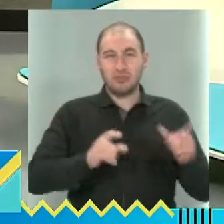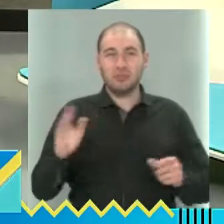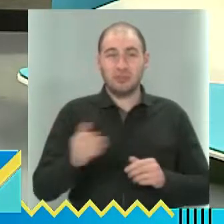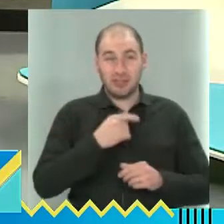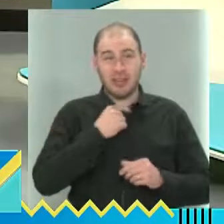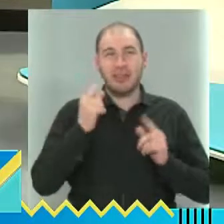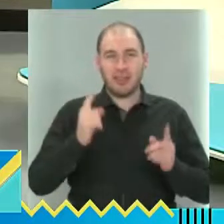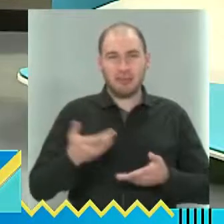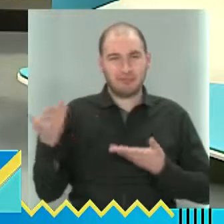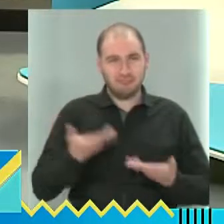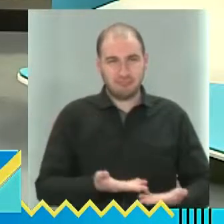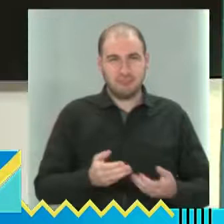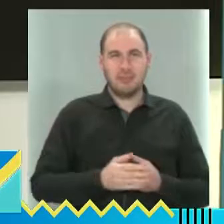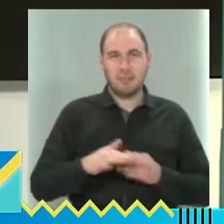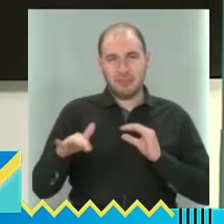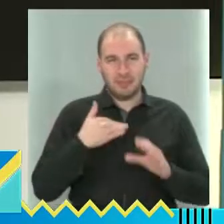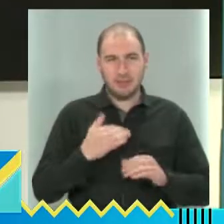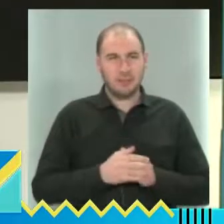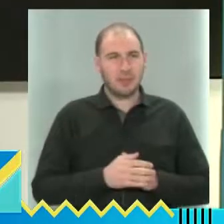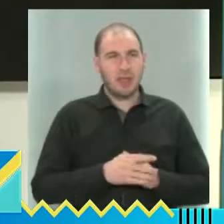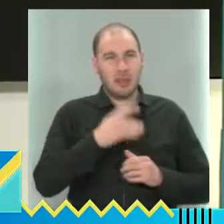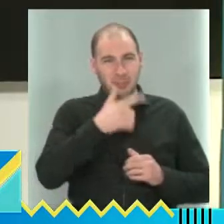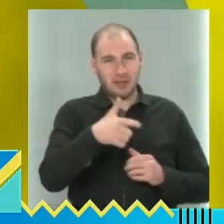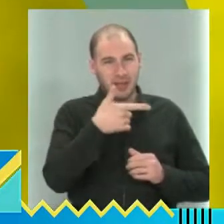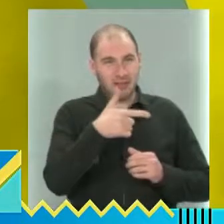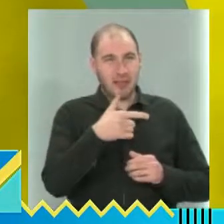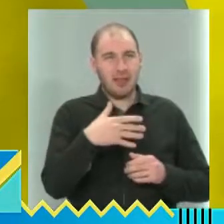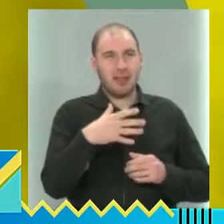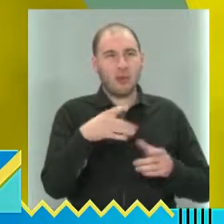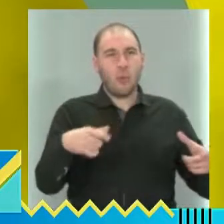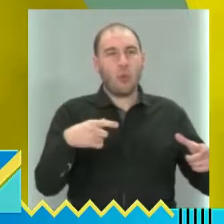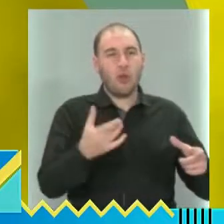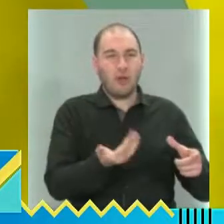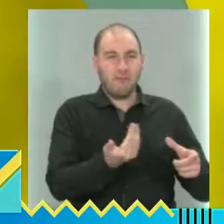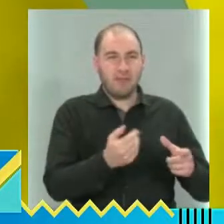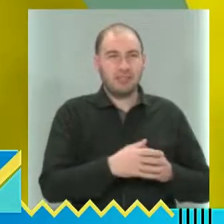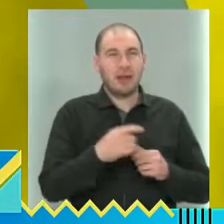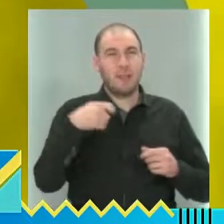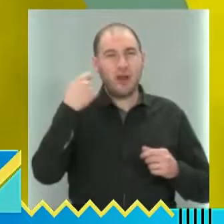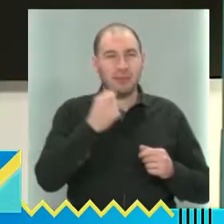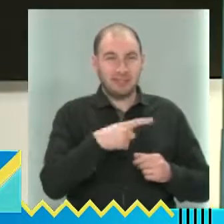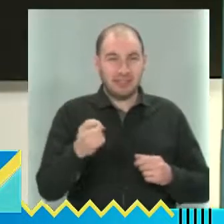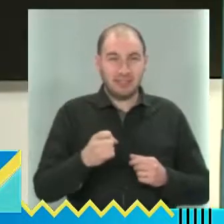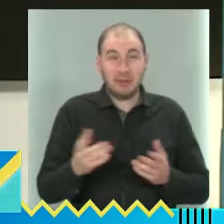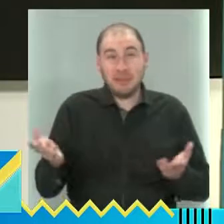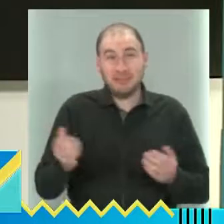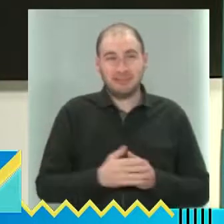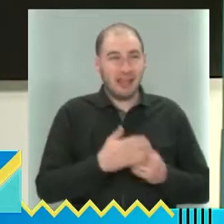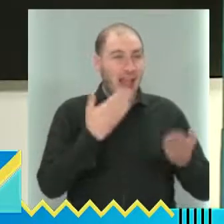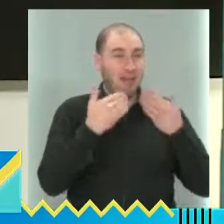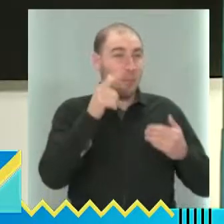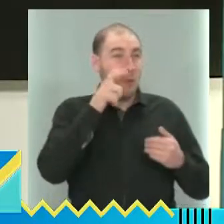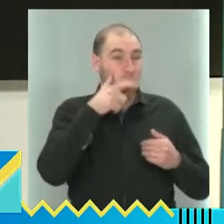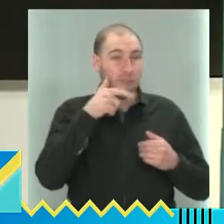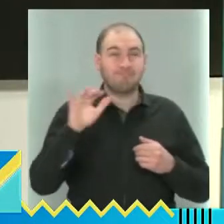hacerlo también, bienvenido su mensaje. Sí, nuestros camarógrafos dicen que falta la torta de los 100 programas. Bueno, podemos hablar con